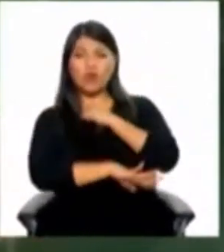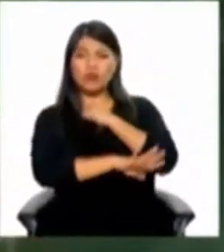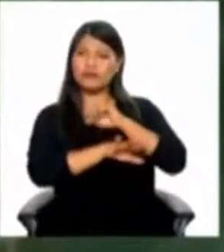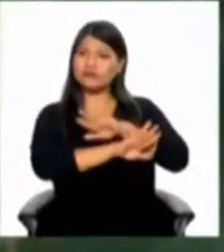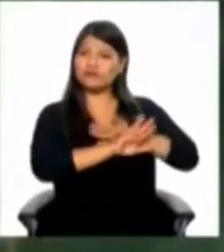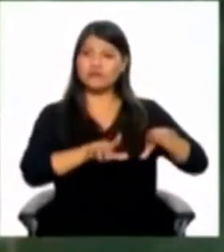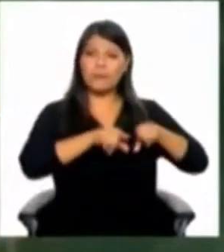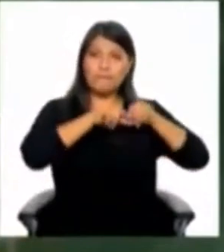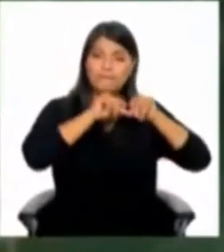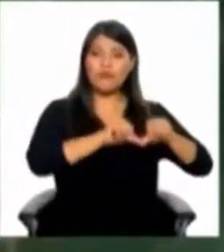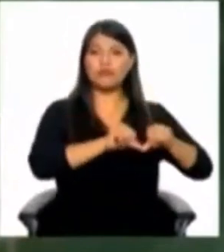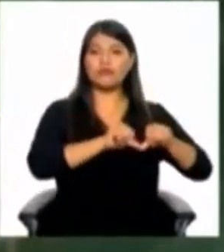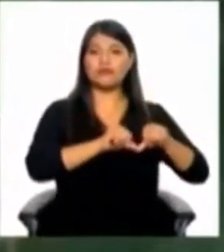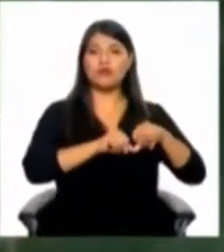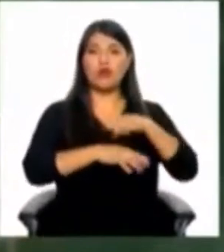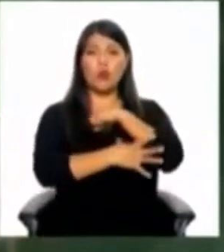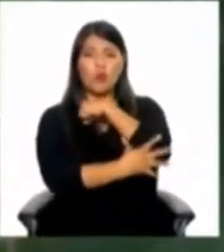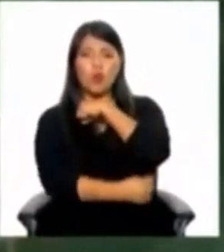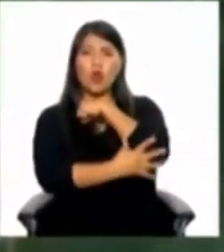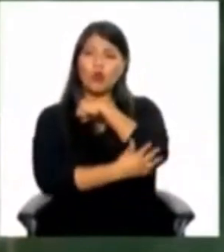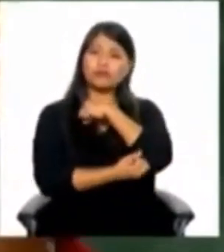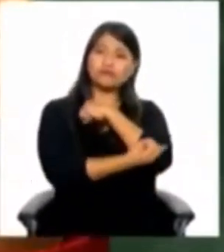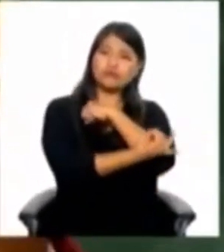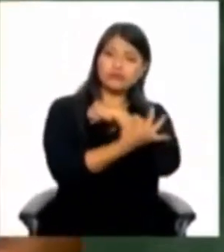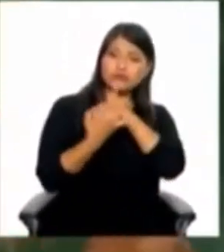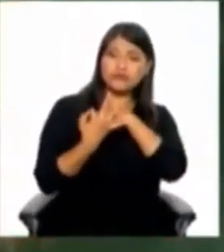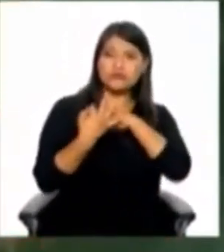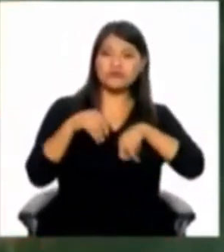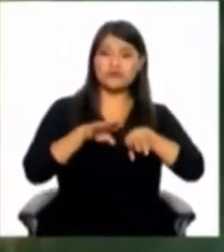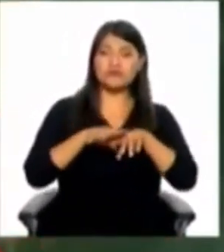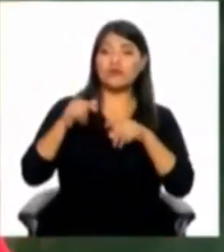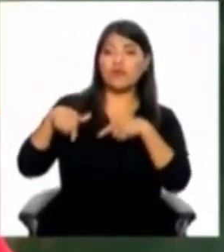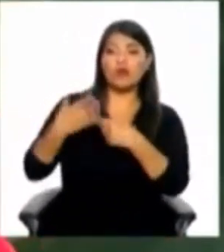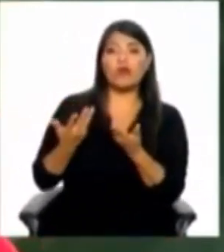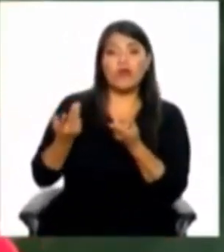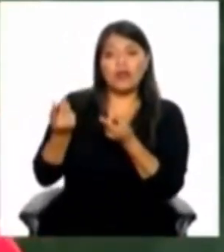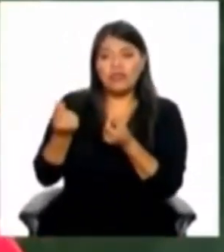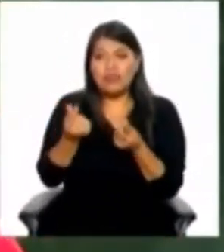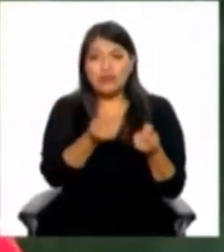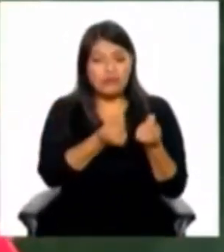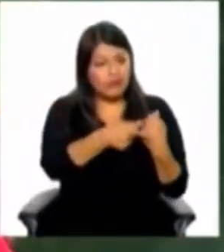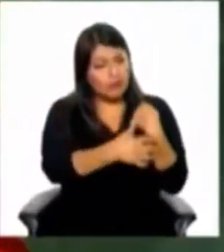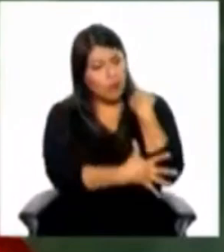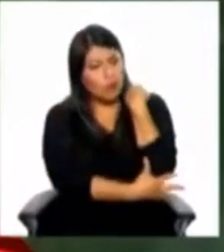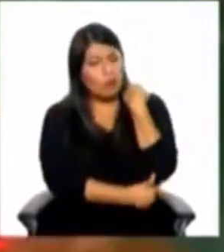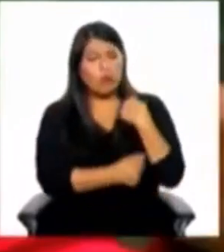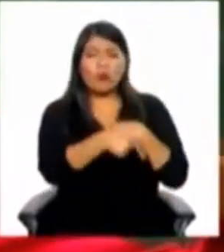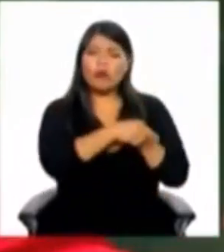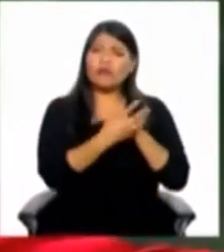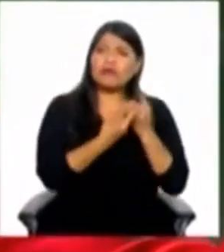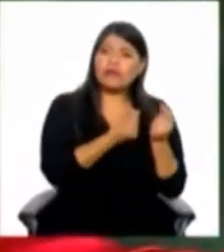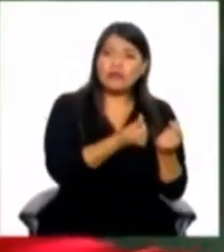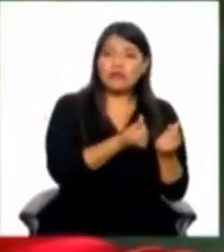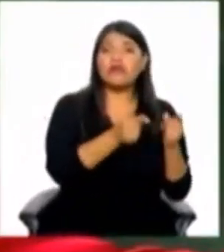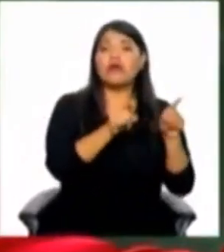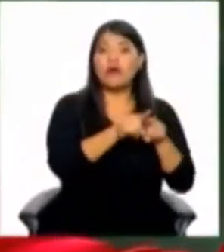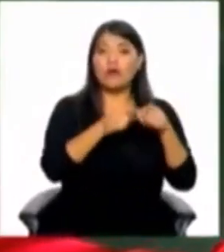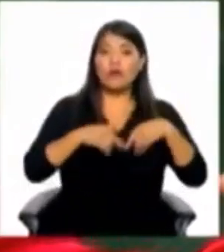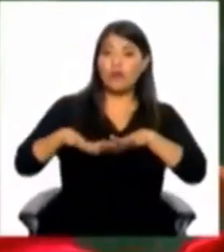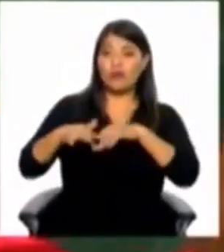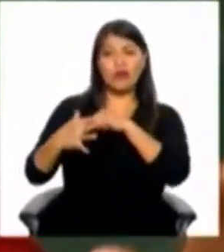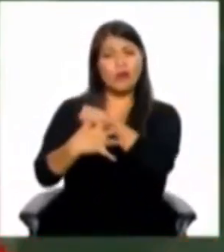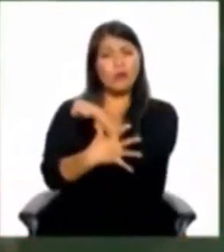adoptando políticas para enfrentar no solo la pobreza monetaria, sino también la